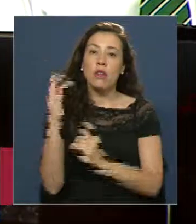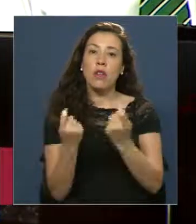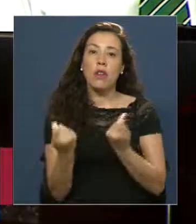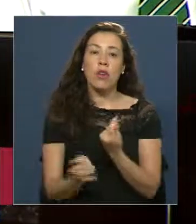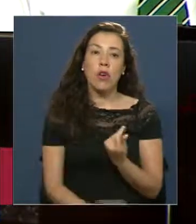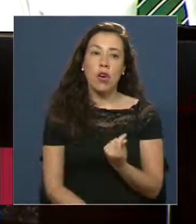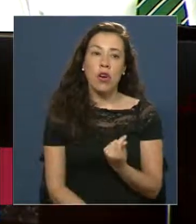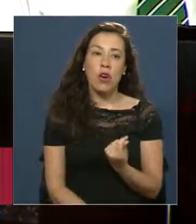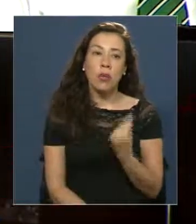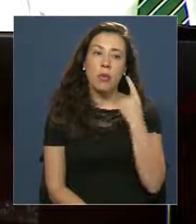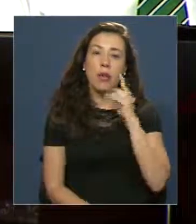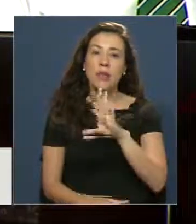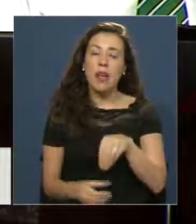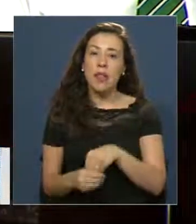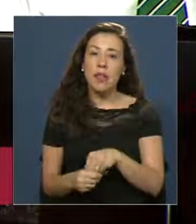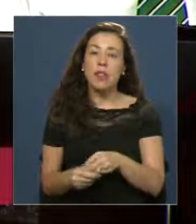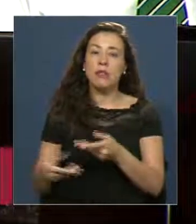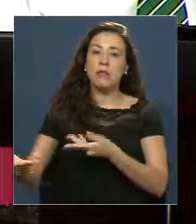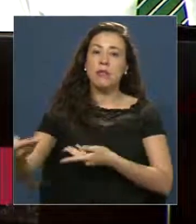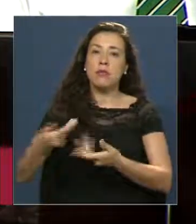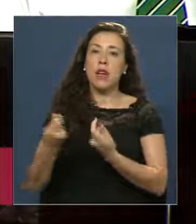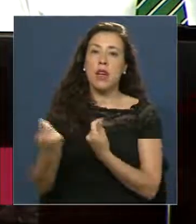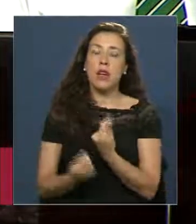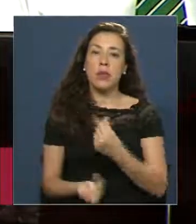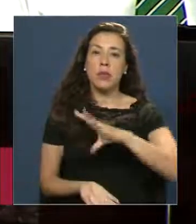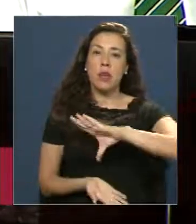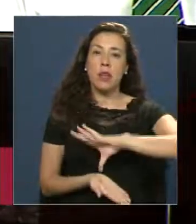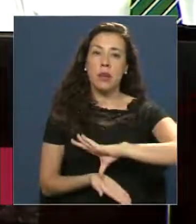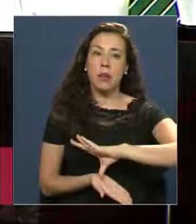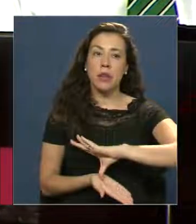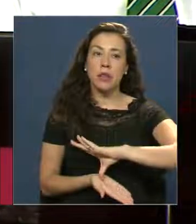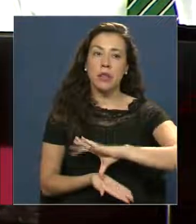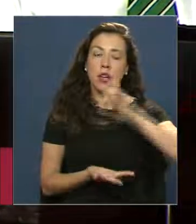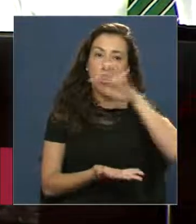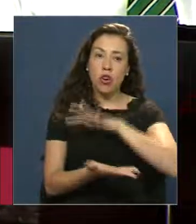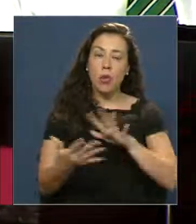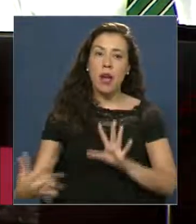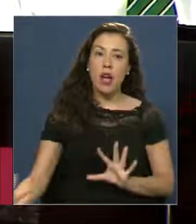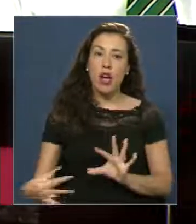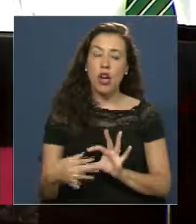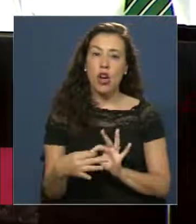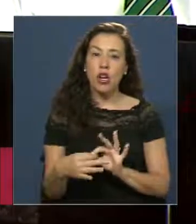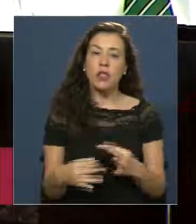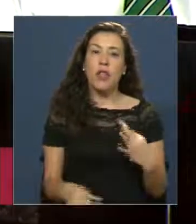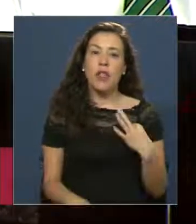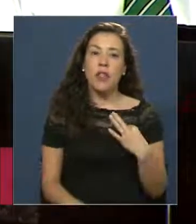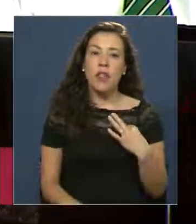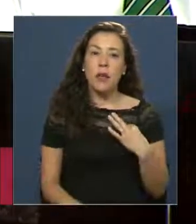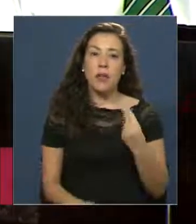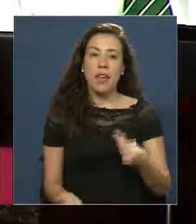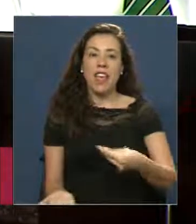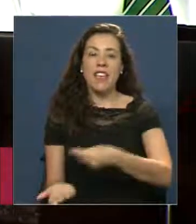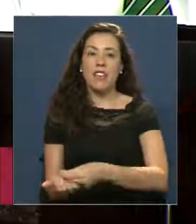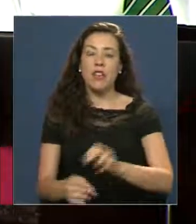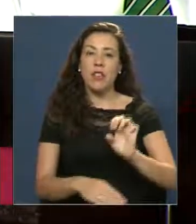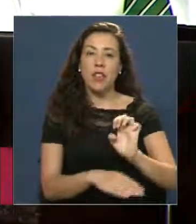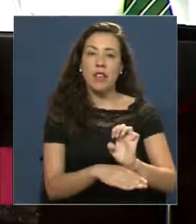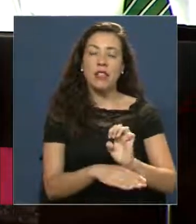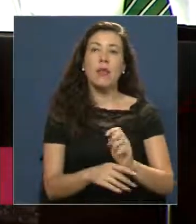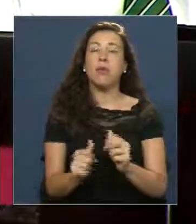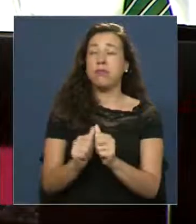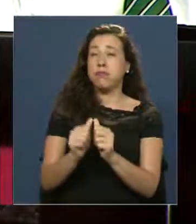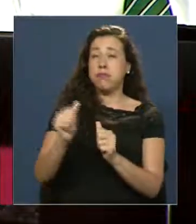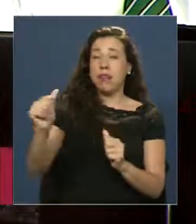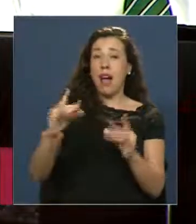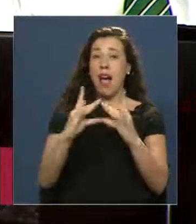económico y para integrarse en el intercambio comercial a nivel país. La compleja conectividad y la dependencia de la inversión estatal que la ubicación geográfica